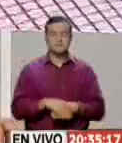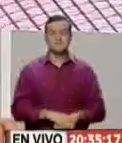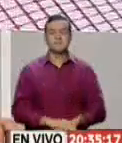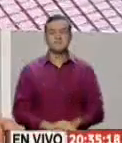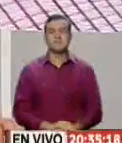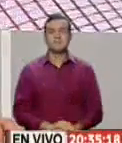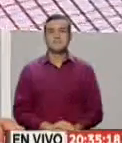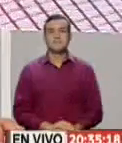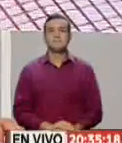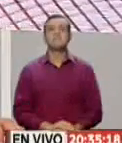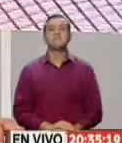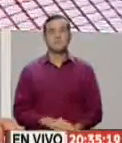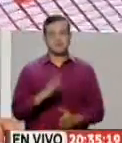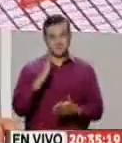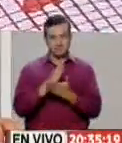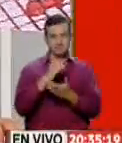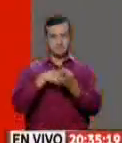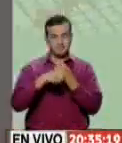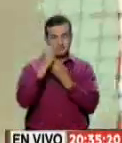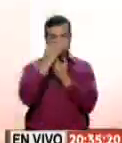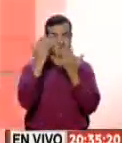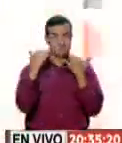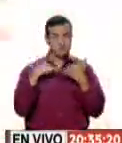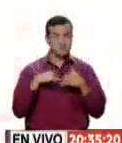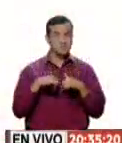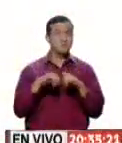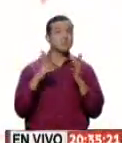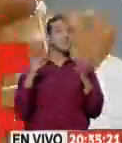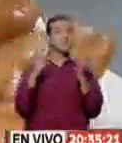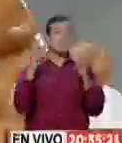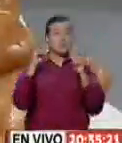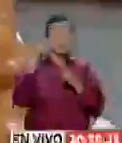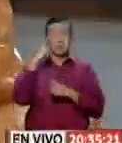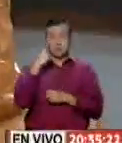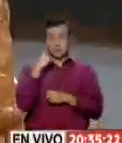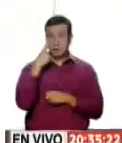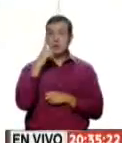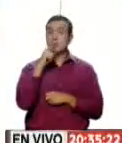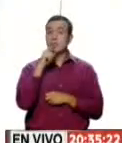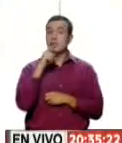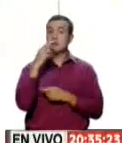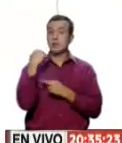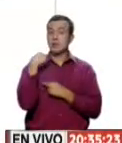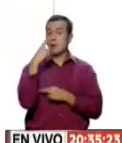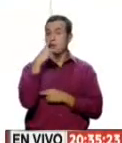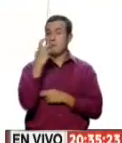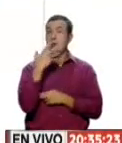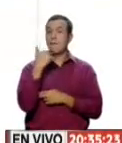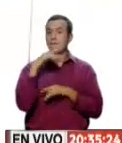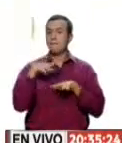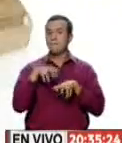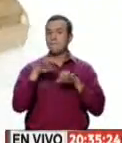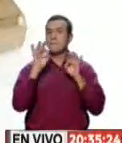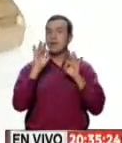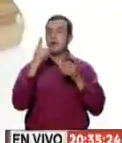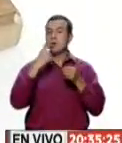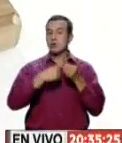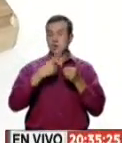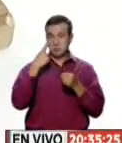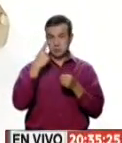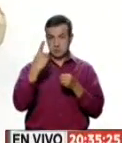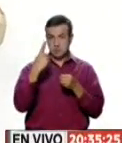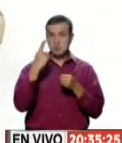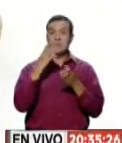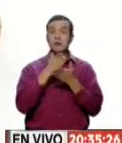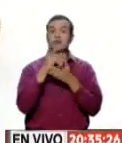Telediario. Vamos a la pausa. Al volver, conoceremos a quien se lo galardonó como el mejor panadero de Quito en el reality